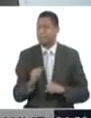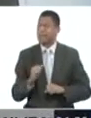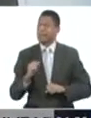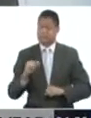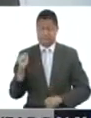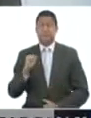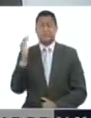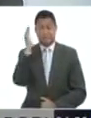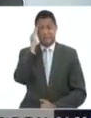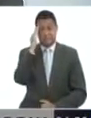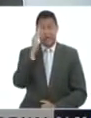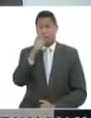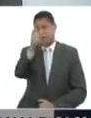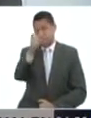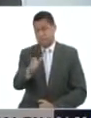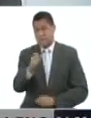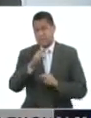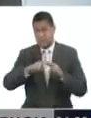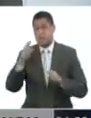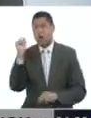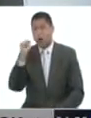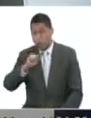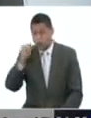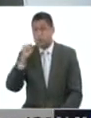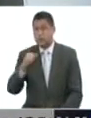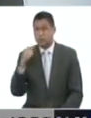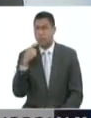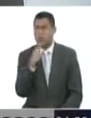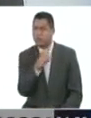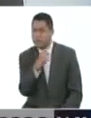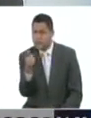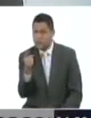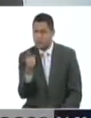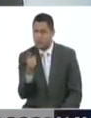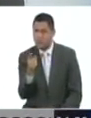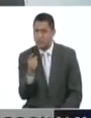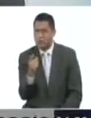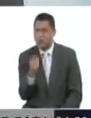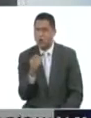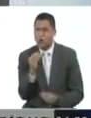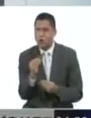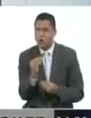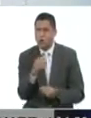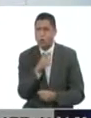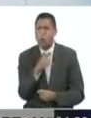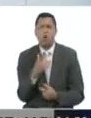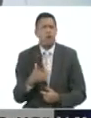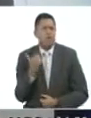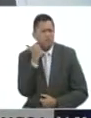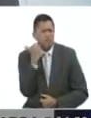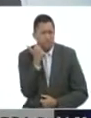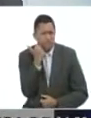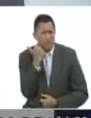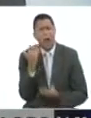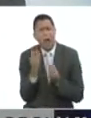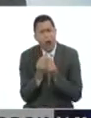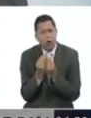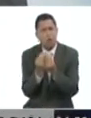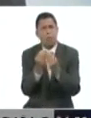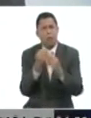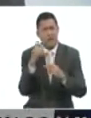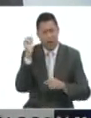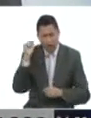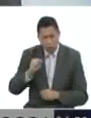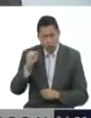sí se sabe es que el paciente con autismo puede presentar lo que nosotros llamamos desde el punto de vista clínico comorbilidades, es decir, acompaña al